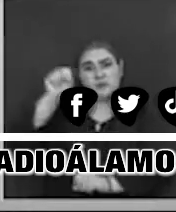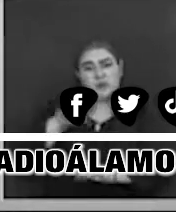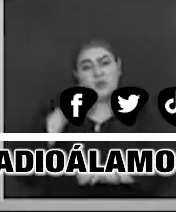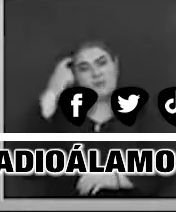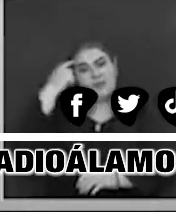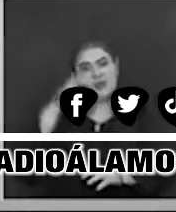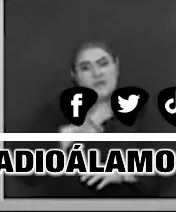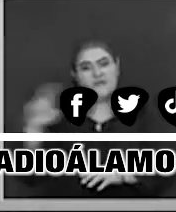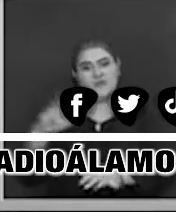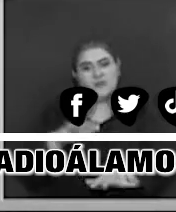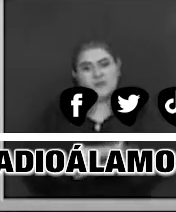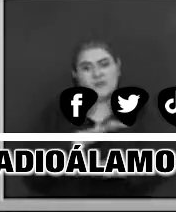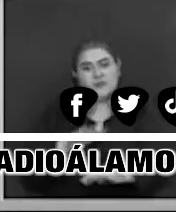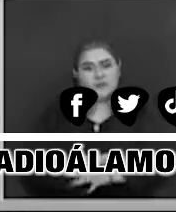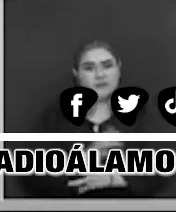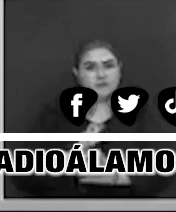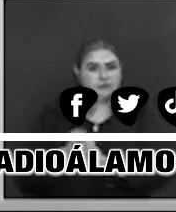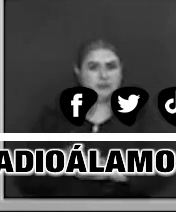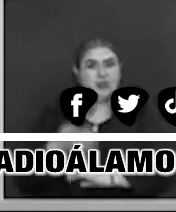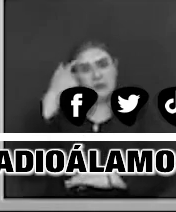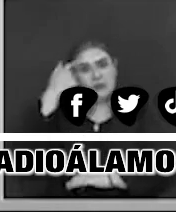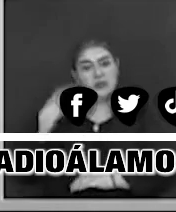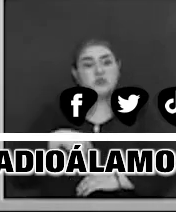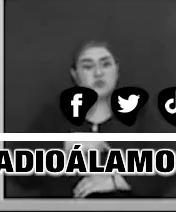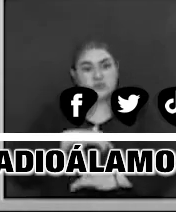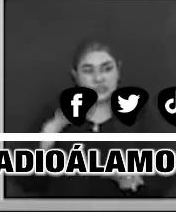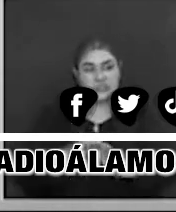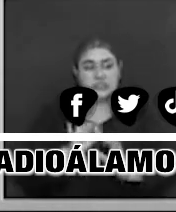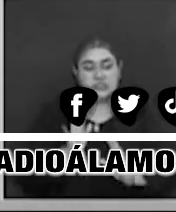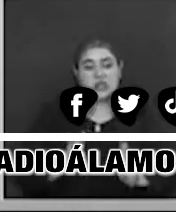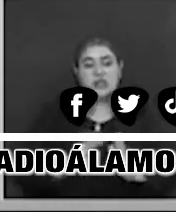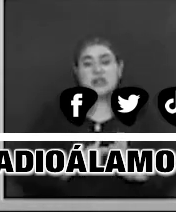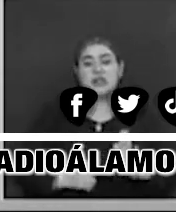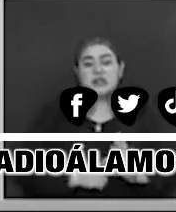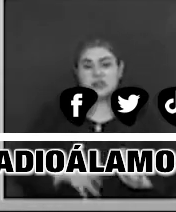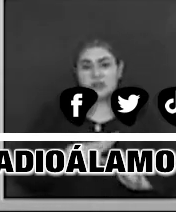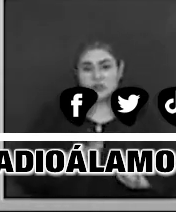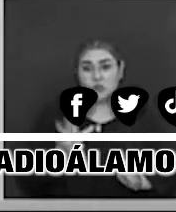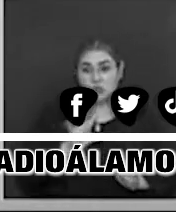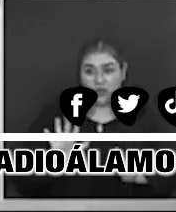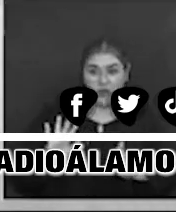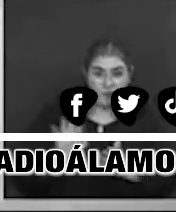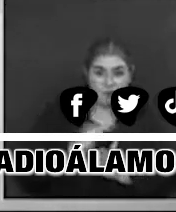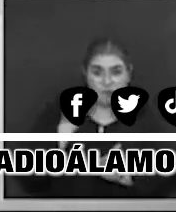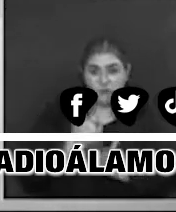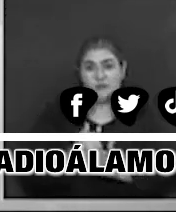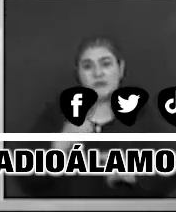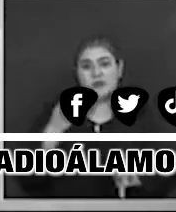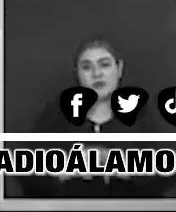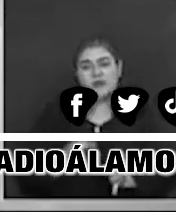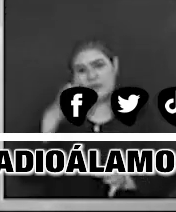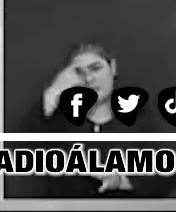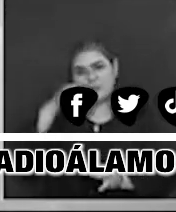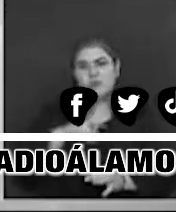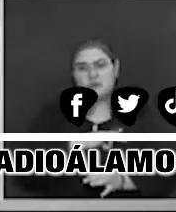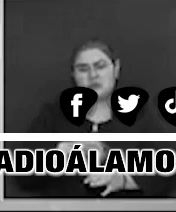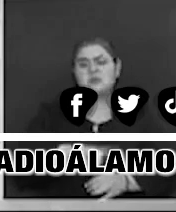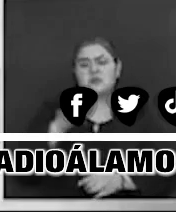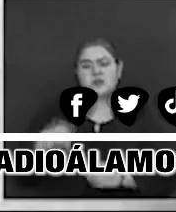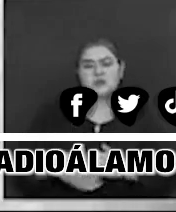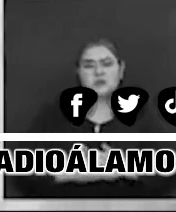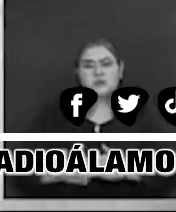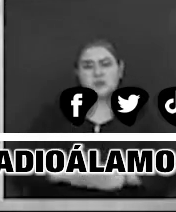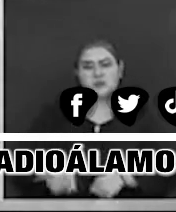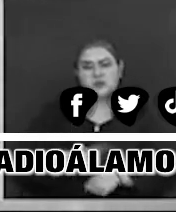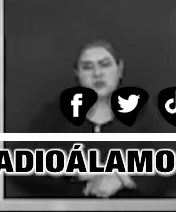del mismísimo Poncio Pilatos, aquel que resultó un hacha para repartir culpas. Por lo demás, se ve que tiempos